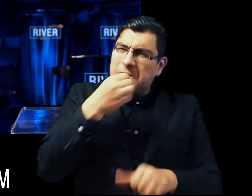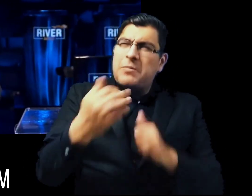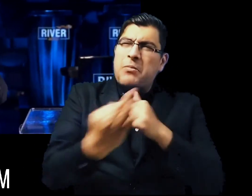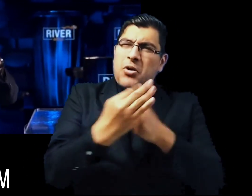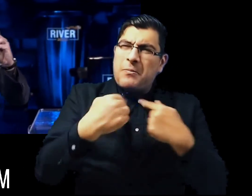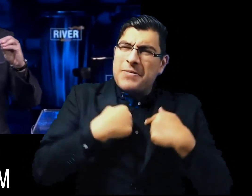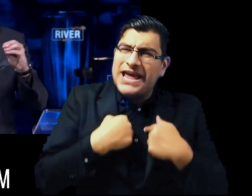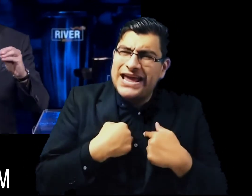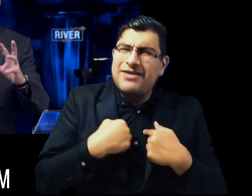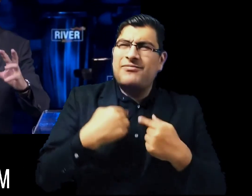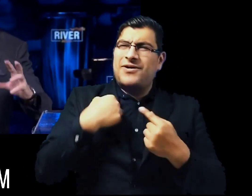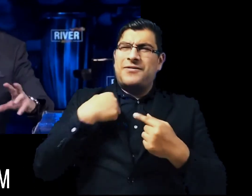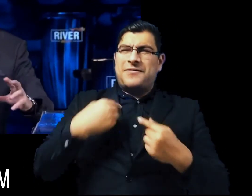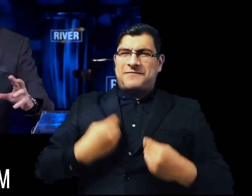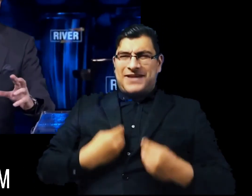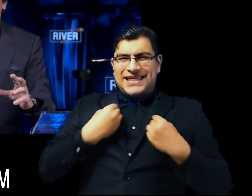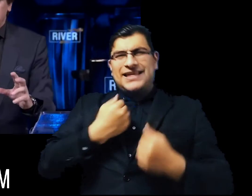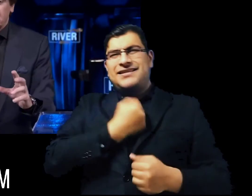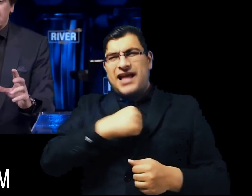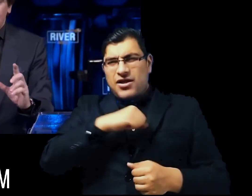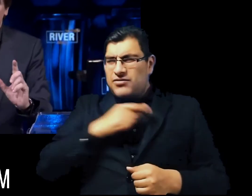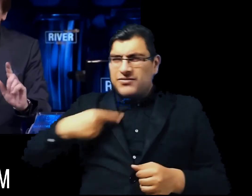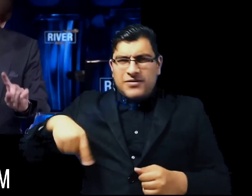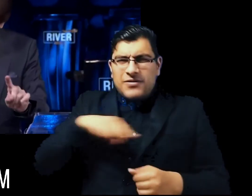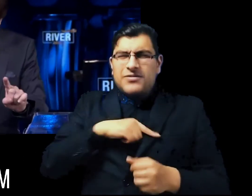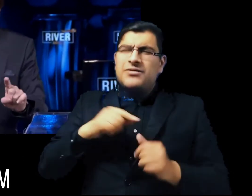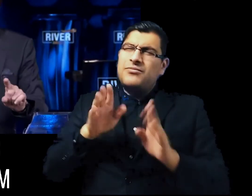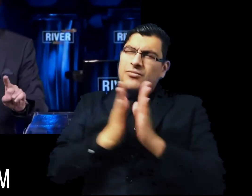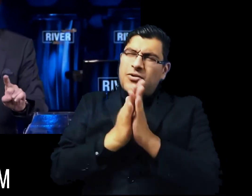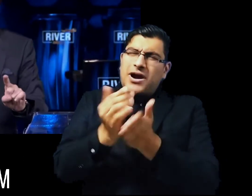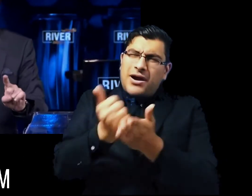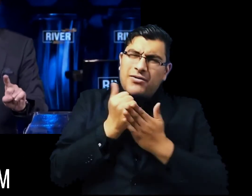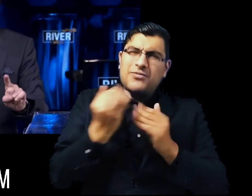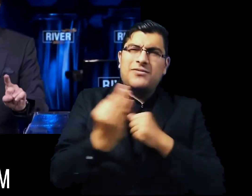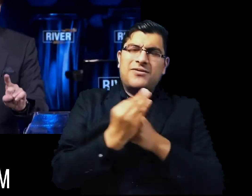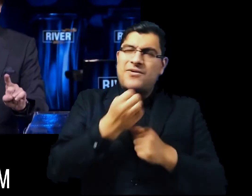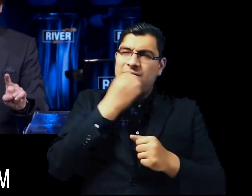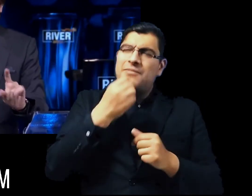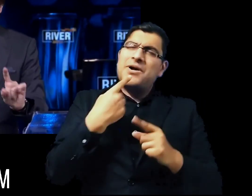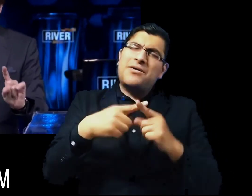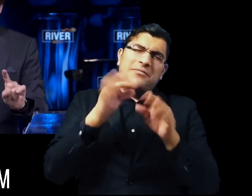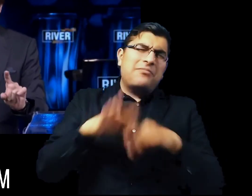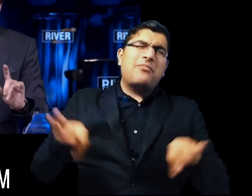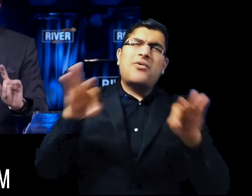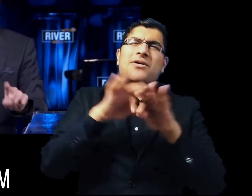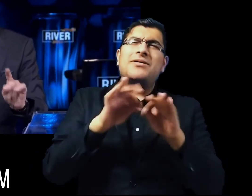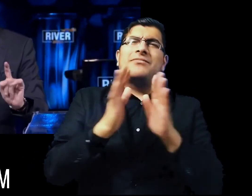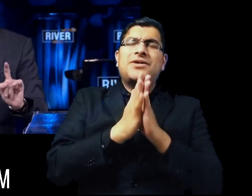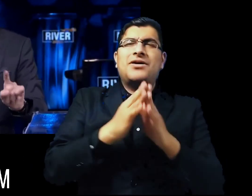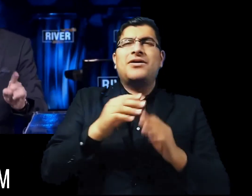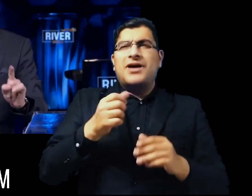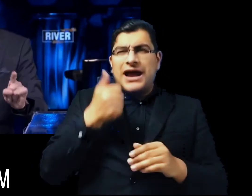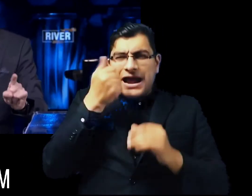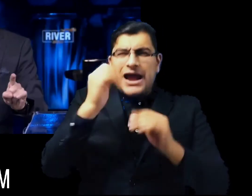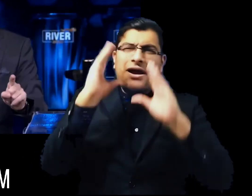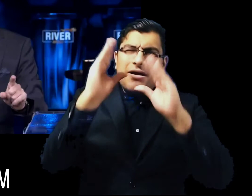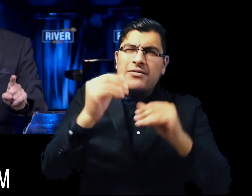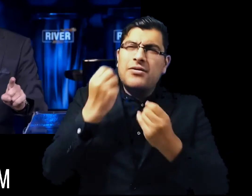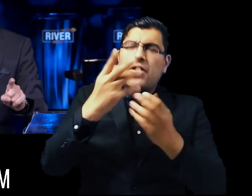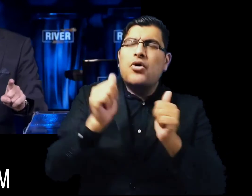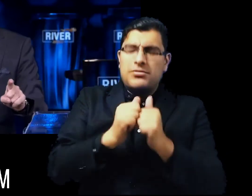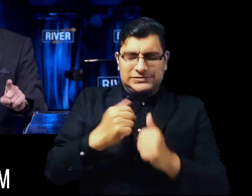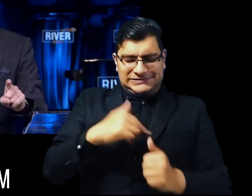vida, ora mucho por nuestra salud. Pero fundamentalmente, quiero que recibas cada palabra con temor y